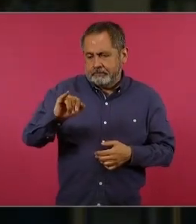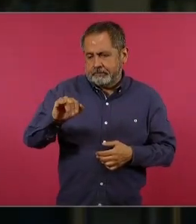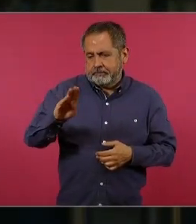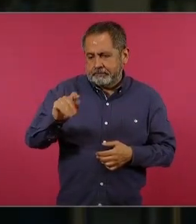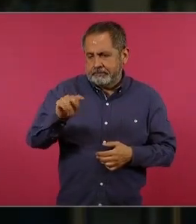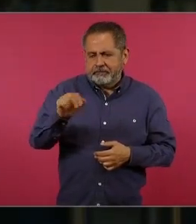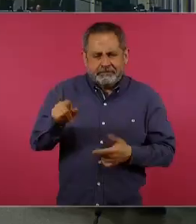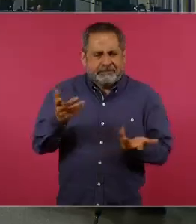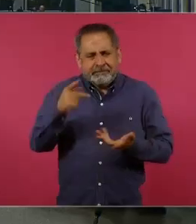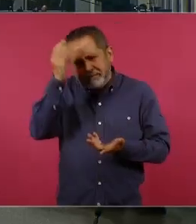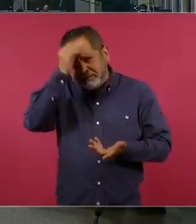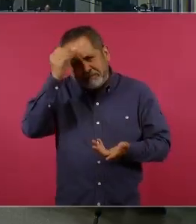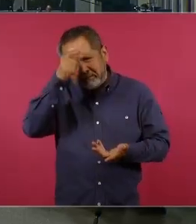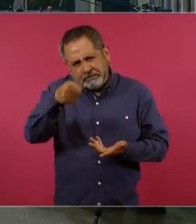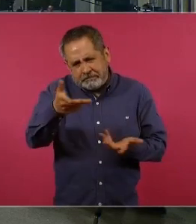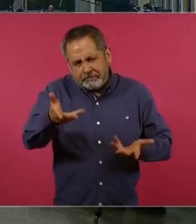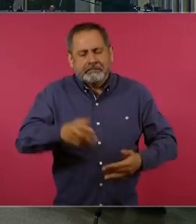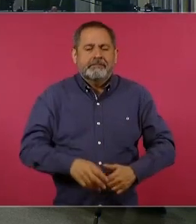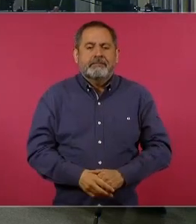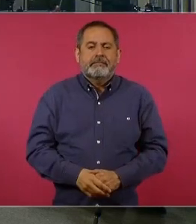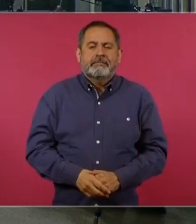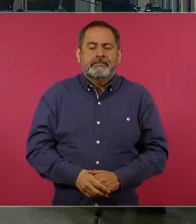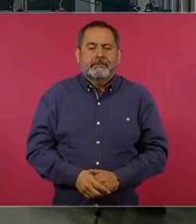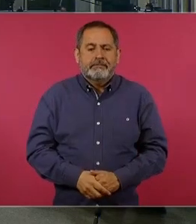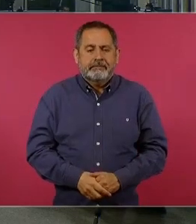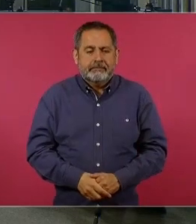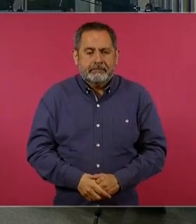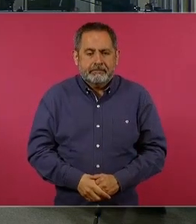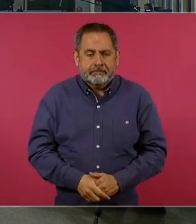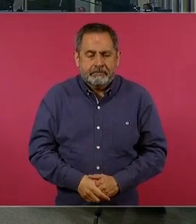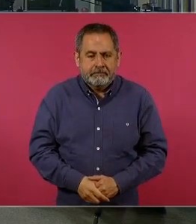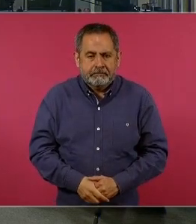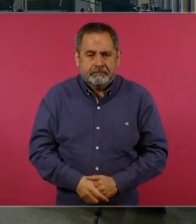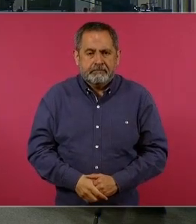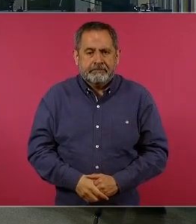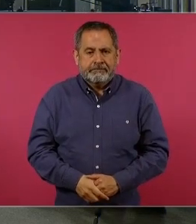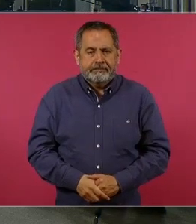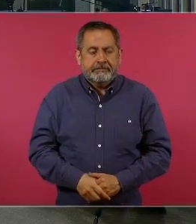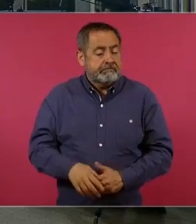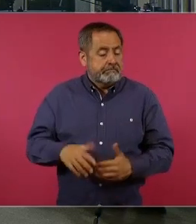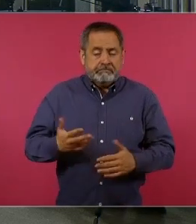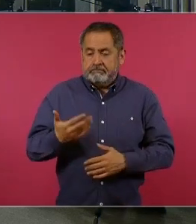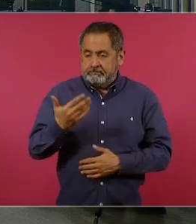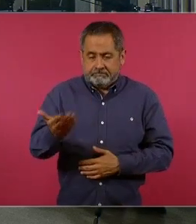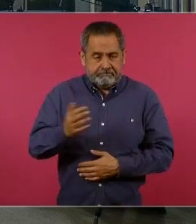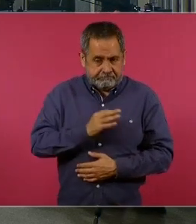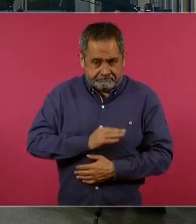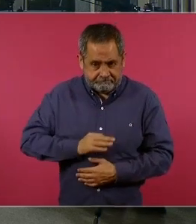merece, presidente? Bueno, que felicito a los